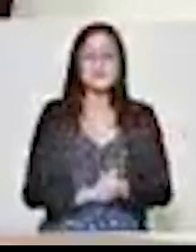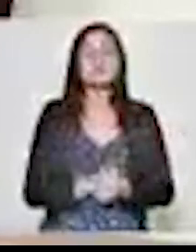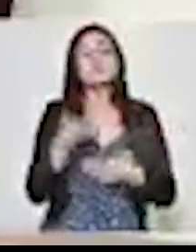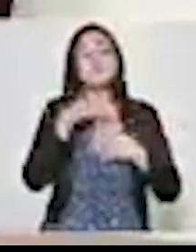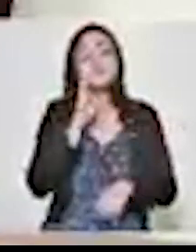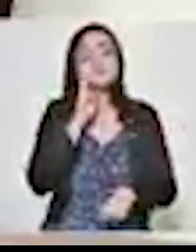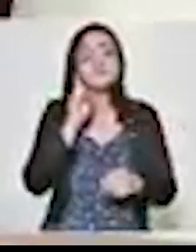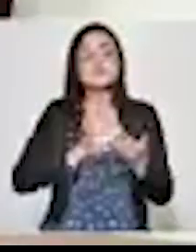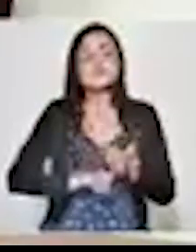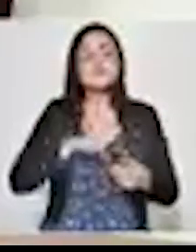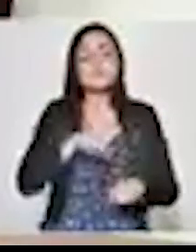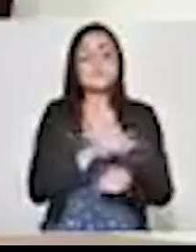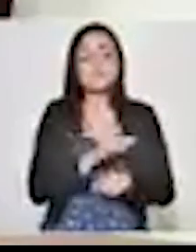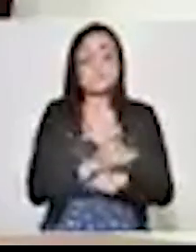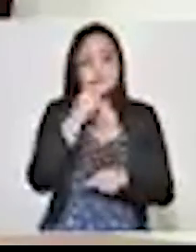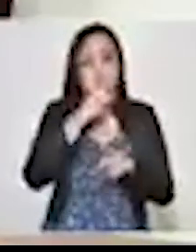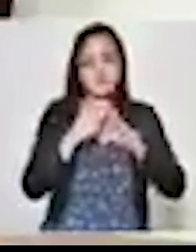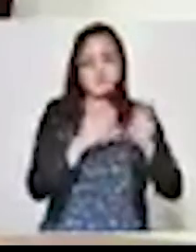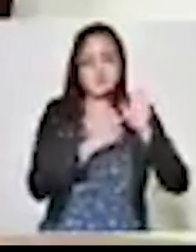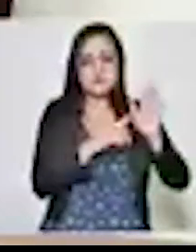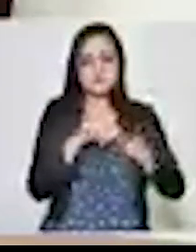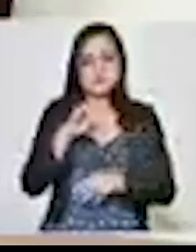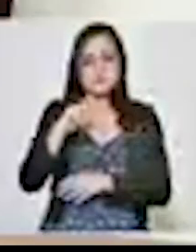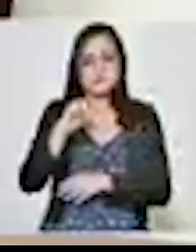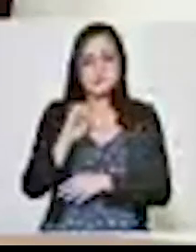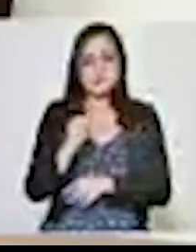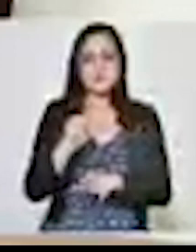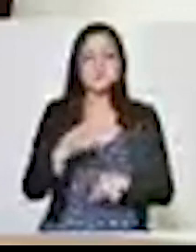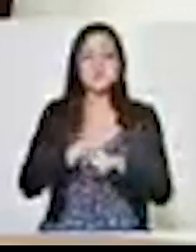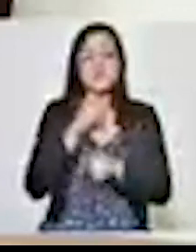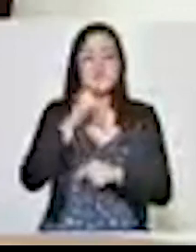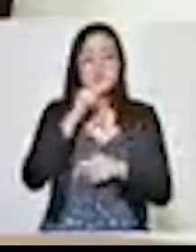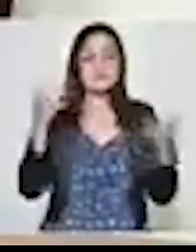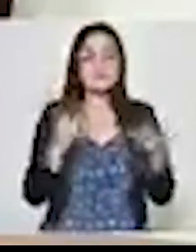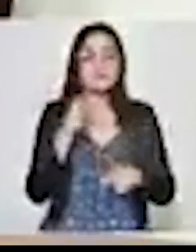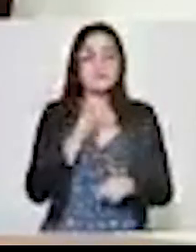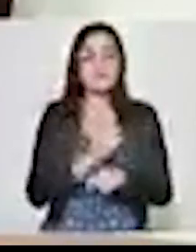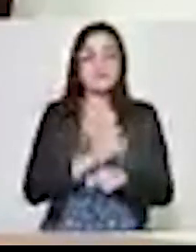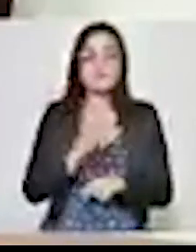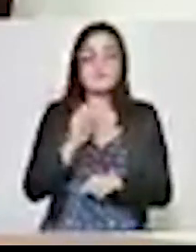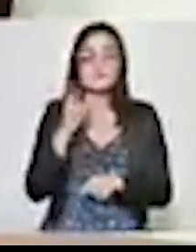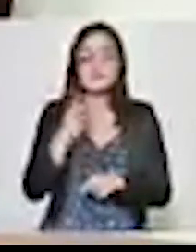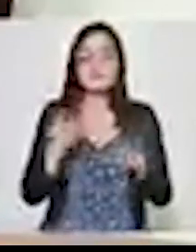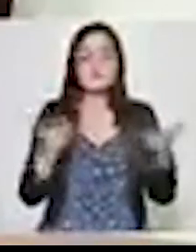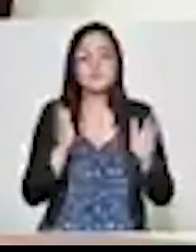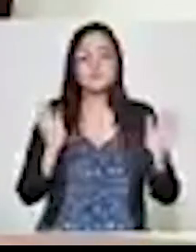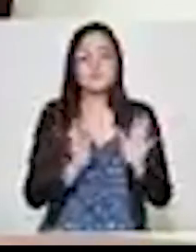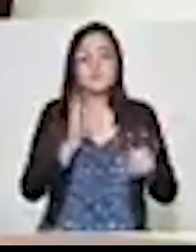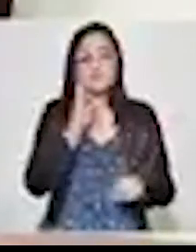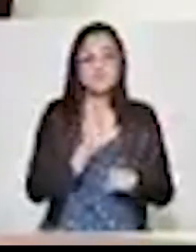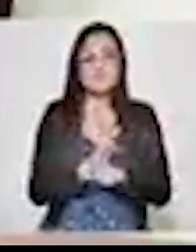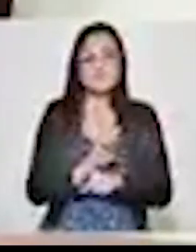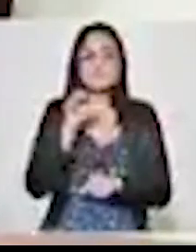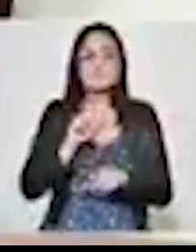sobre los operativos interinstitucionales de supervisión para el cumplimiento de los decretos. El día de ayer se llevaron 23 acciones de supervisión